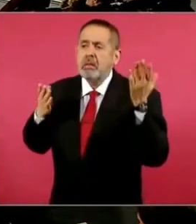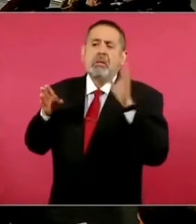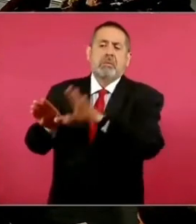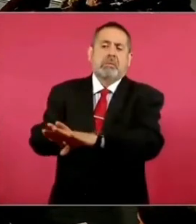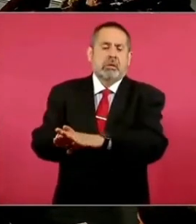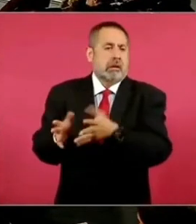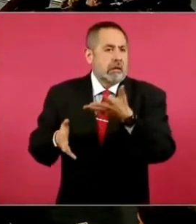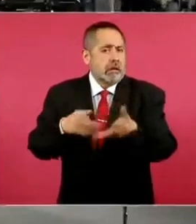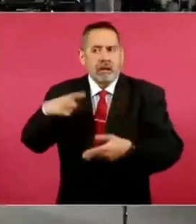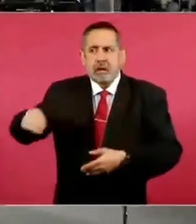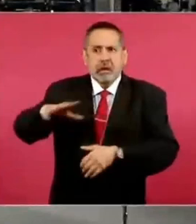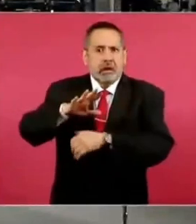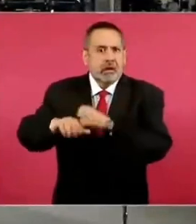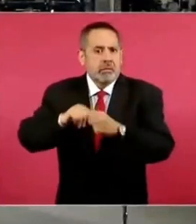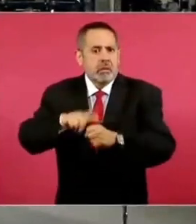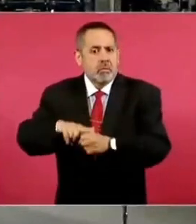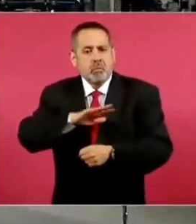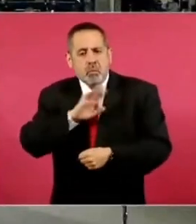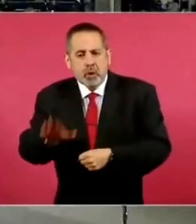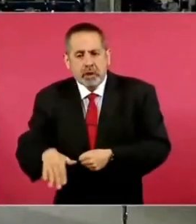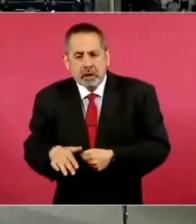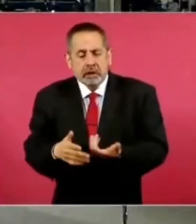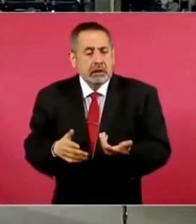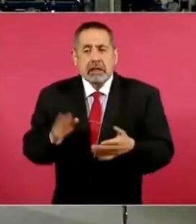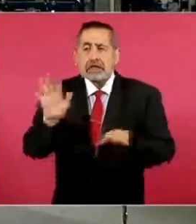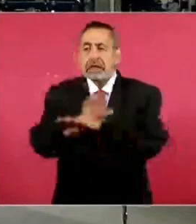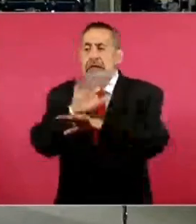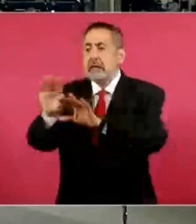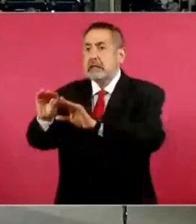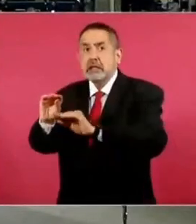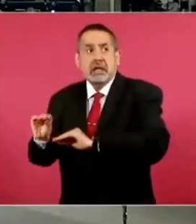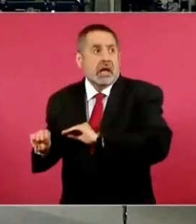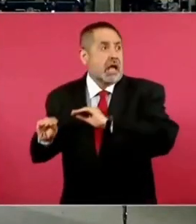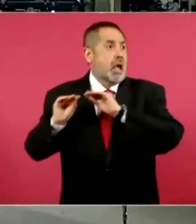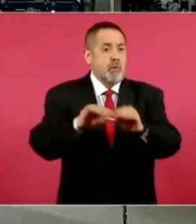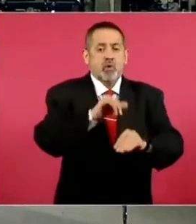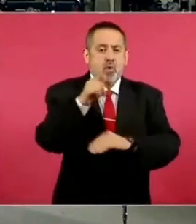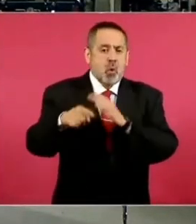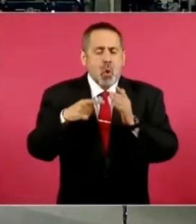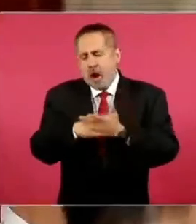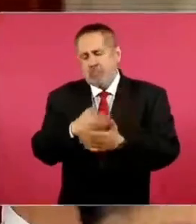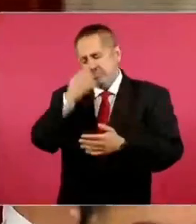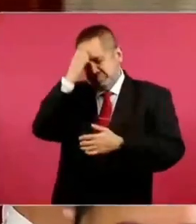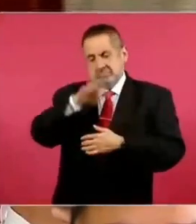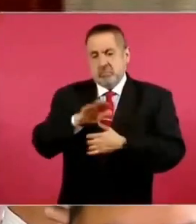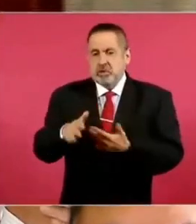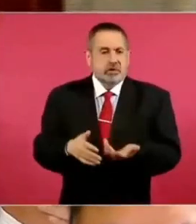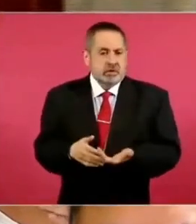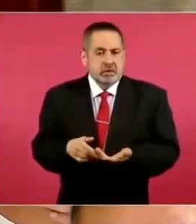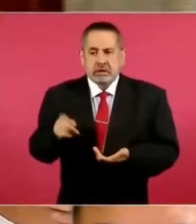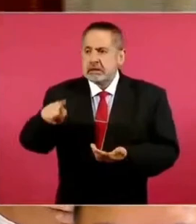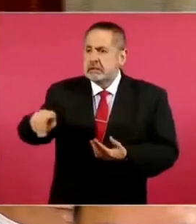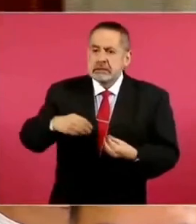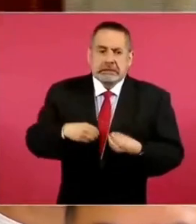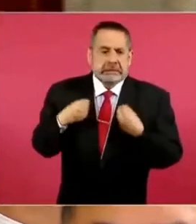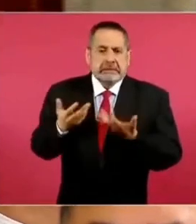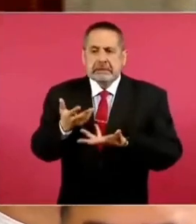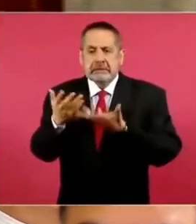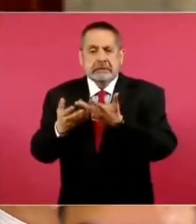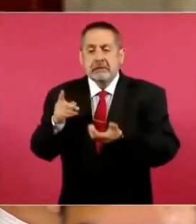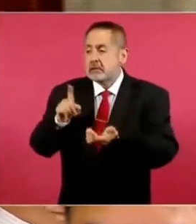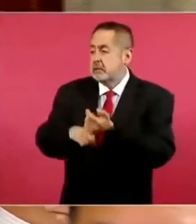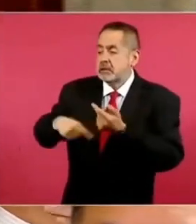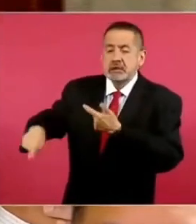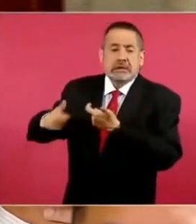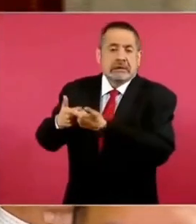que implicaría para ellos un cambio de depositario la vida de estos animales pende a sí mismo de los tiempos eternos y